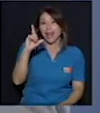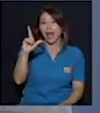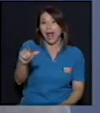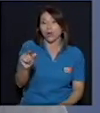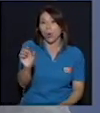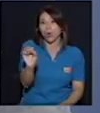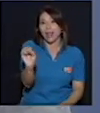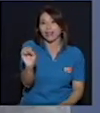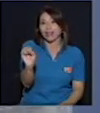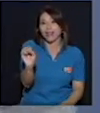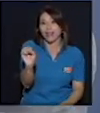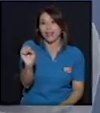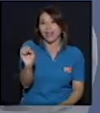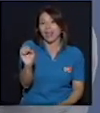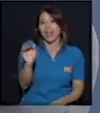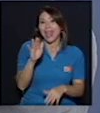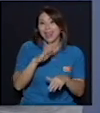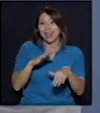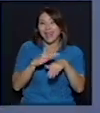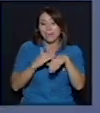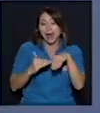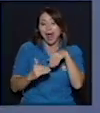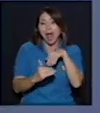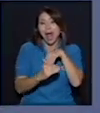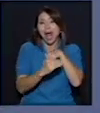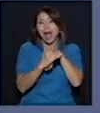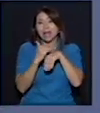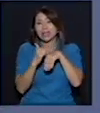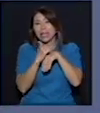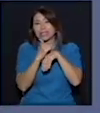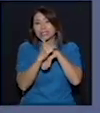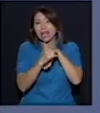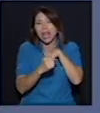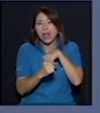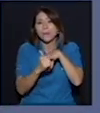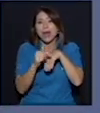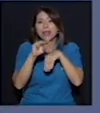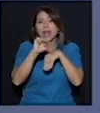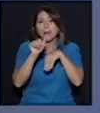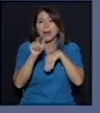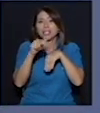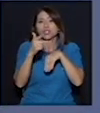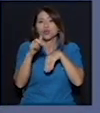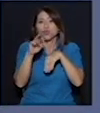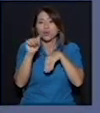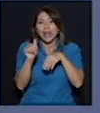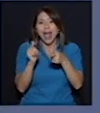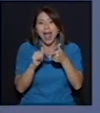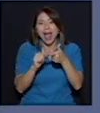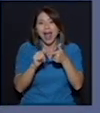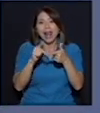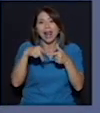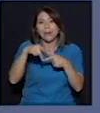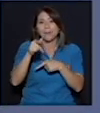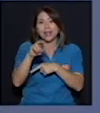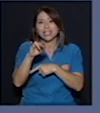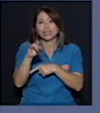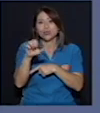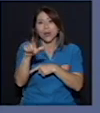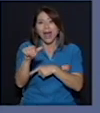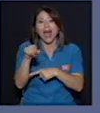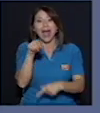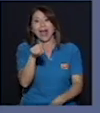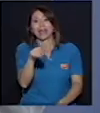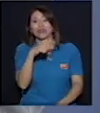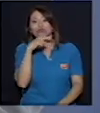en la parte esta extrema, como usted bien lo dijo, de la Manchuria, la península, Vladivostok. Los rusos aquí